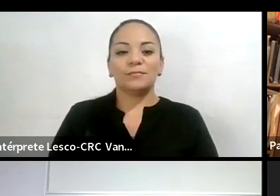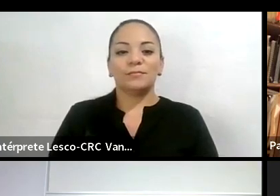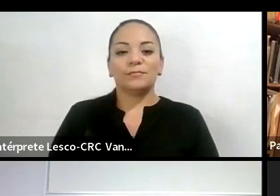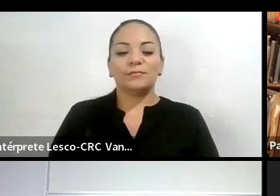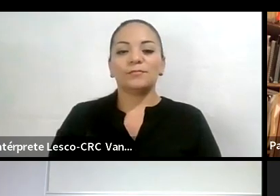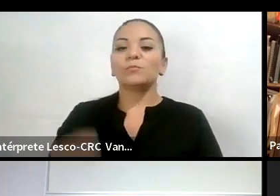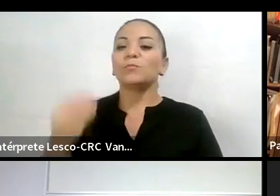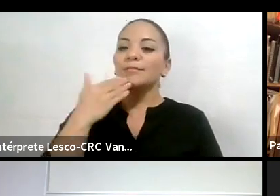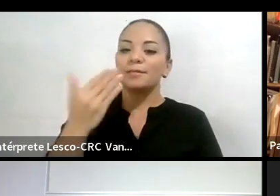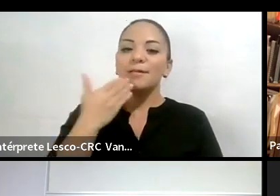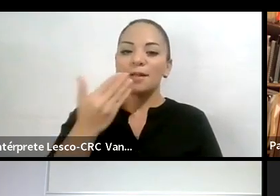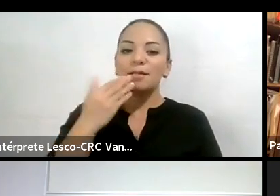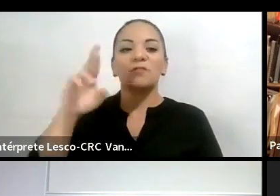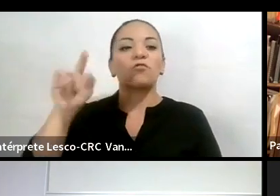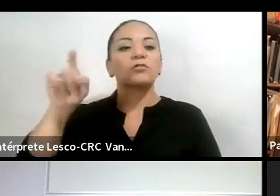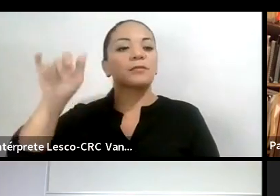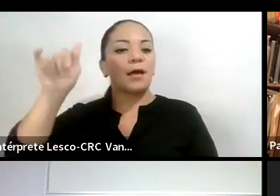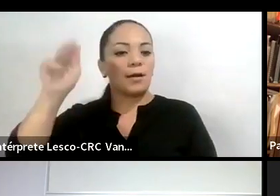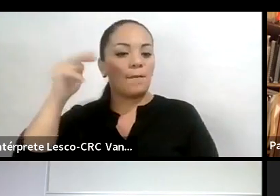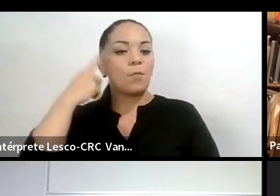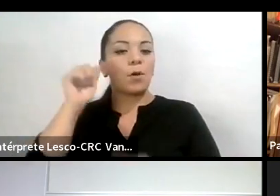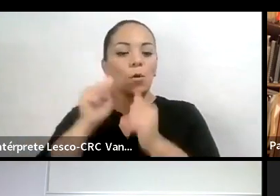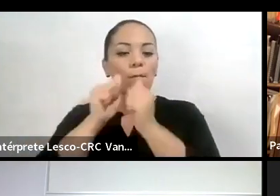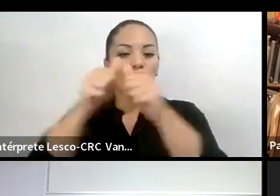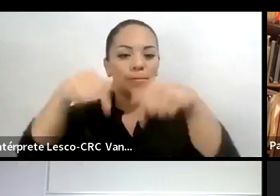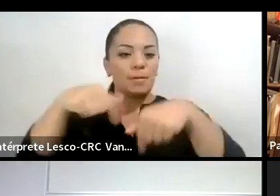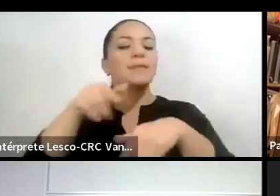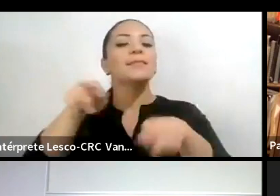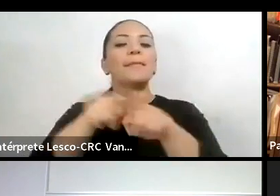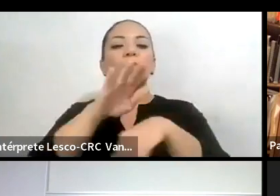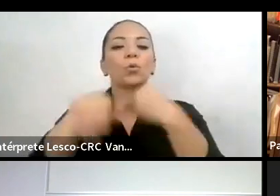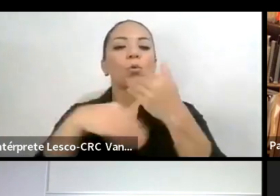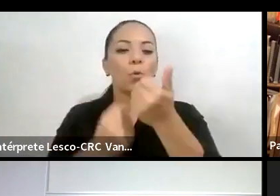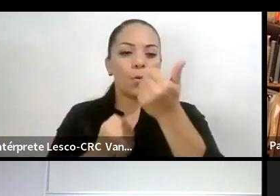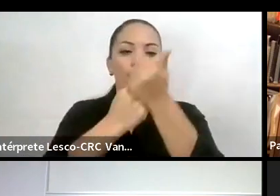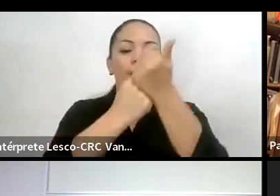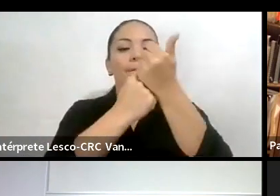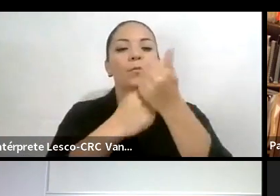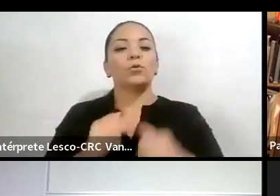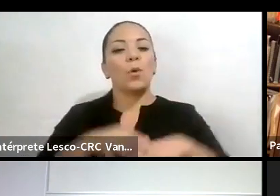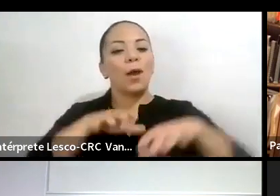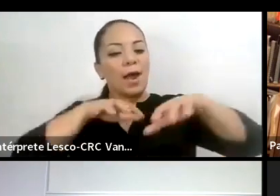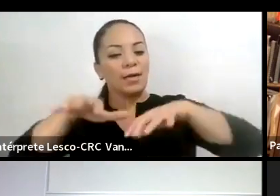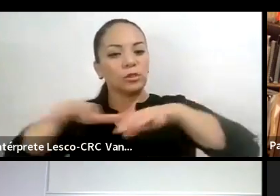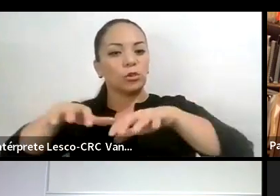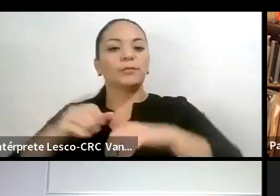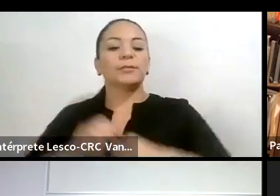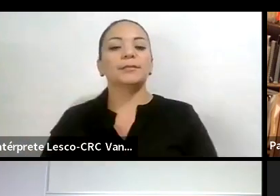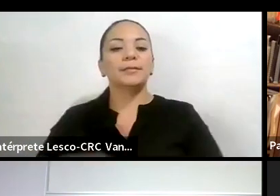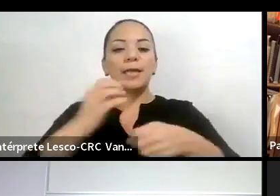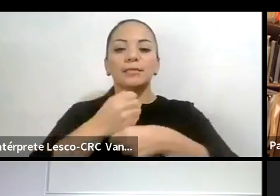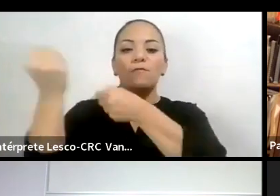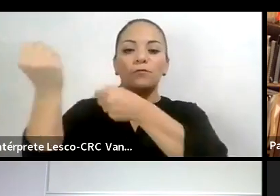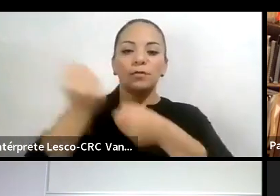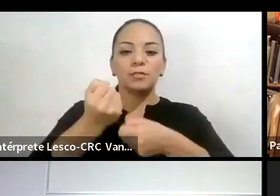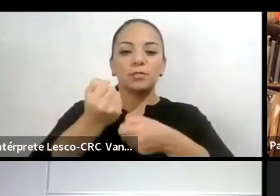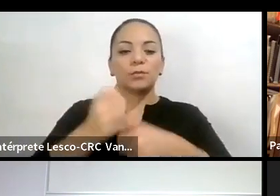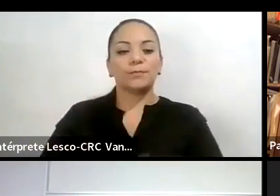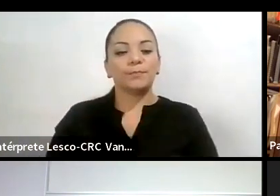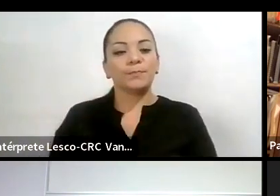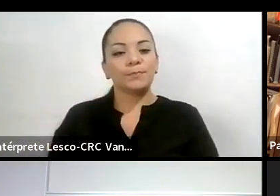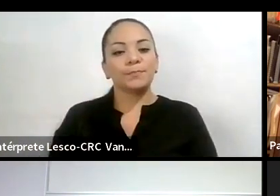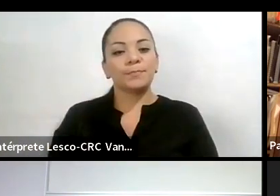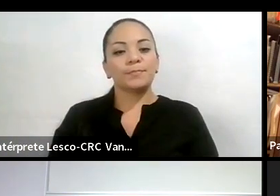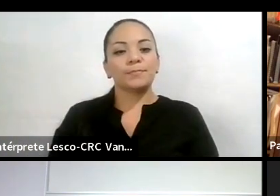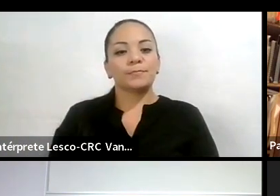Muchas gracias, Roxana, por acompañarnos y por todo el apoyo también en estas acciones que realiza la Fundación.